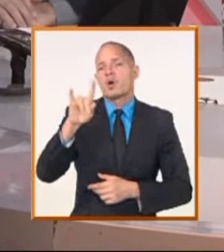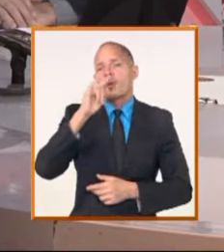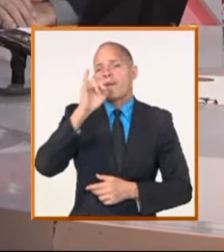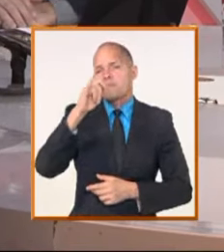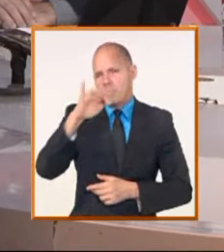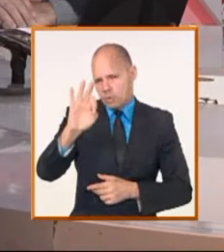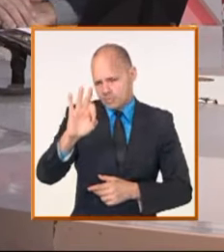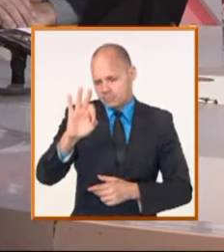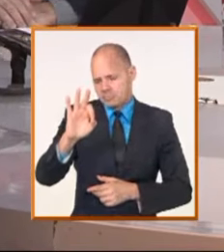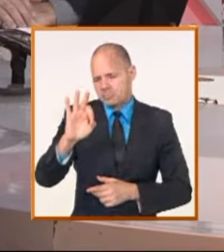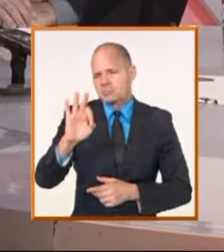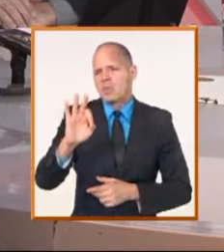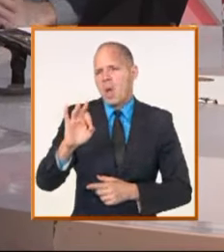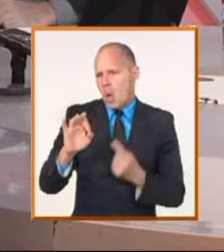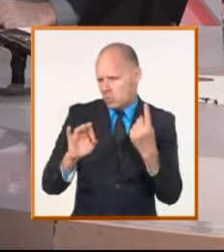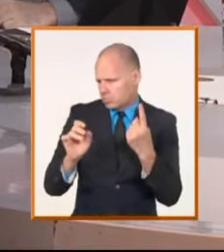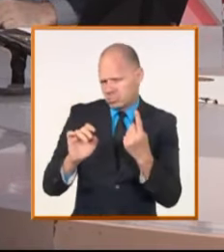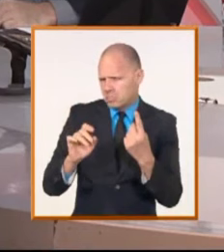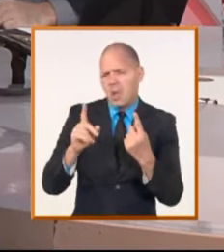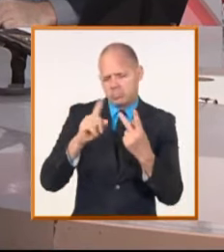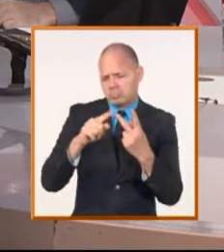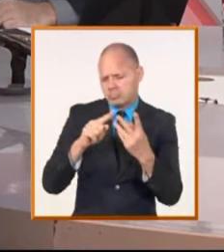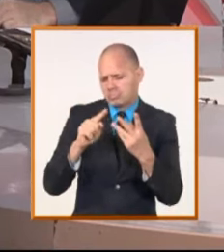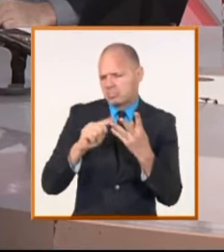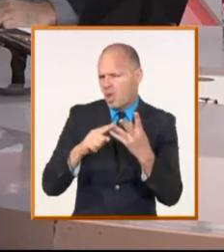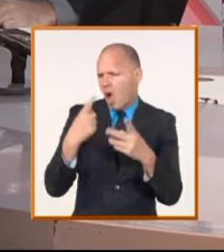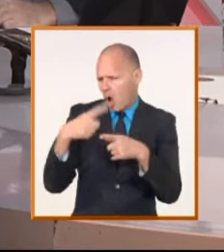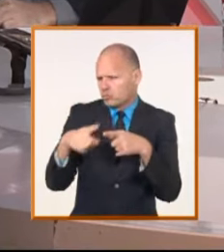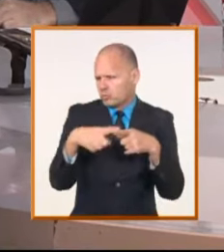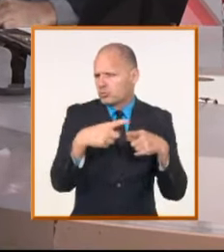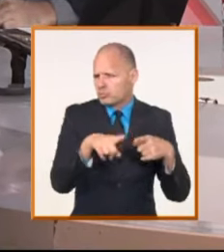vamos a decir, una situación difícil. ¿Y qué papel,